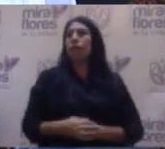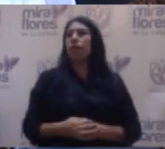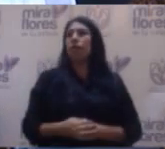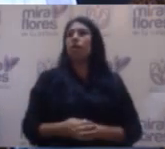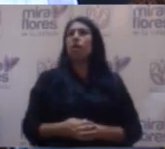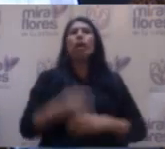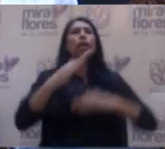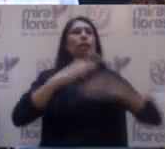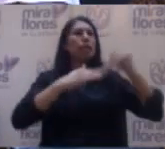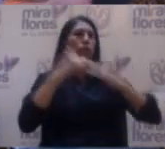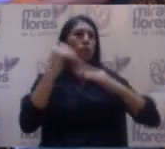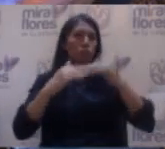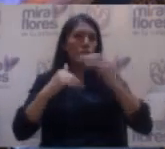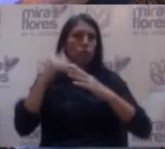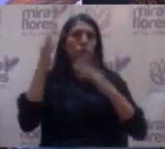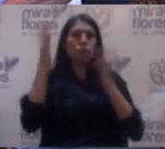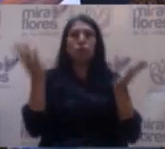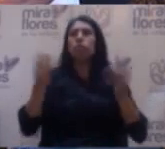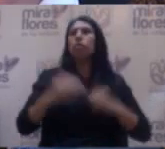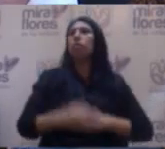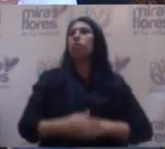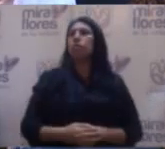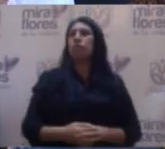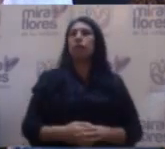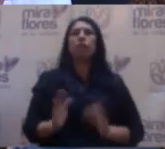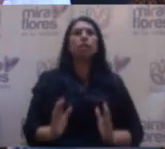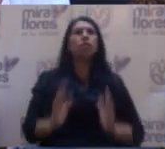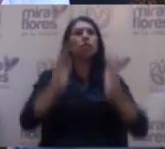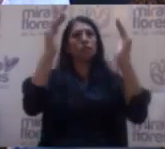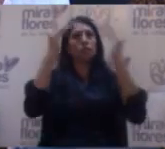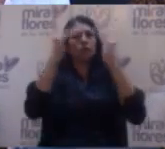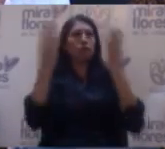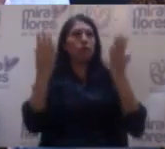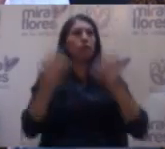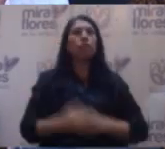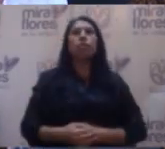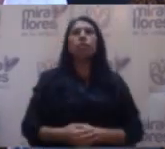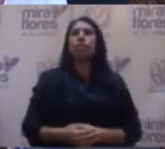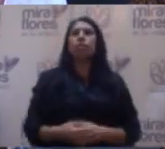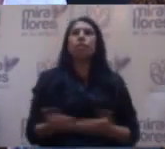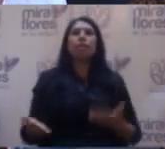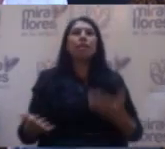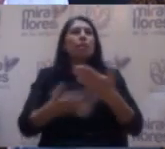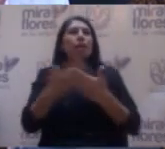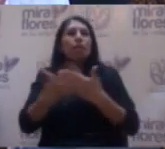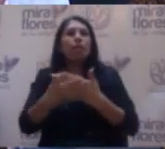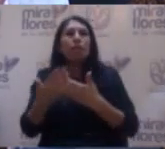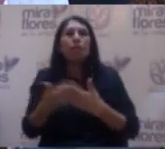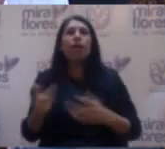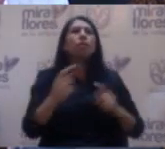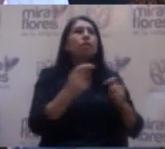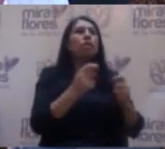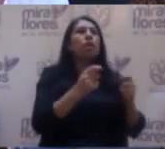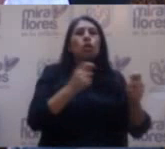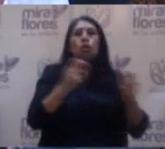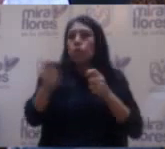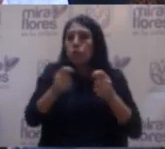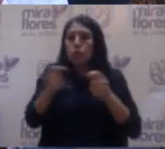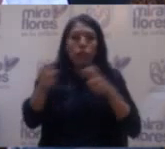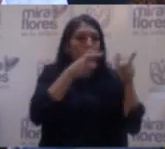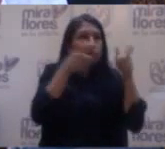las construcciones, en los edificios en construcción, que es más fácil poder fiscalizar y poder